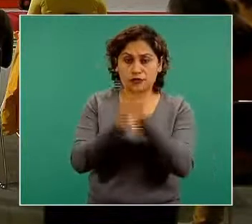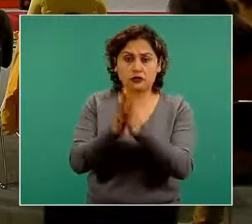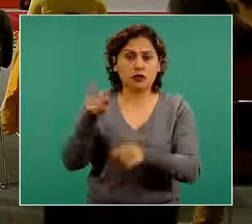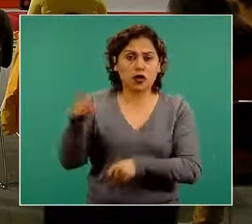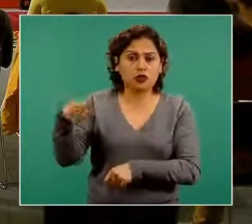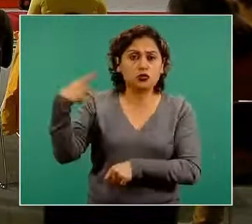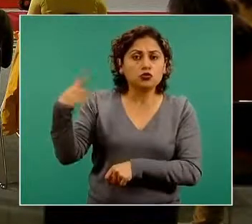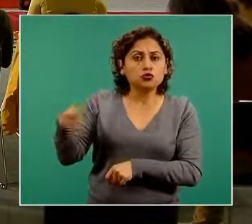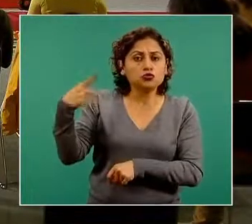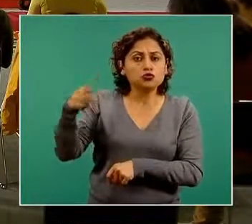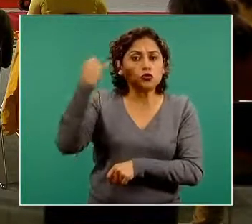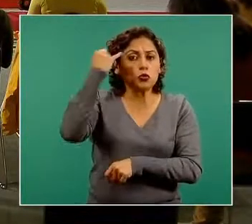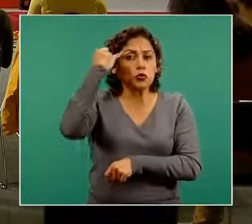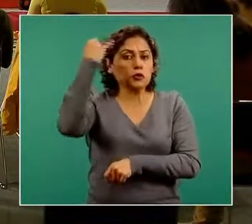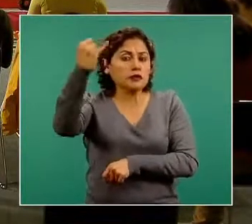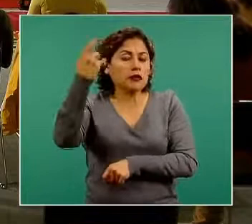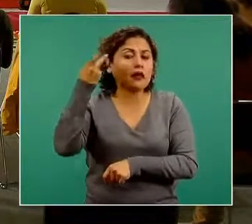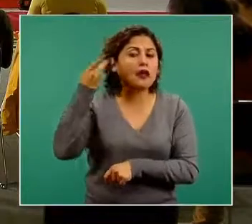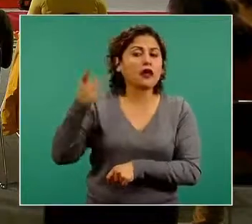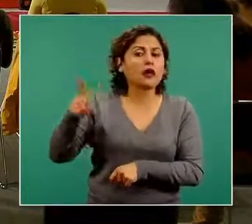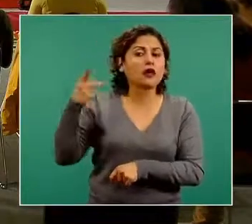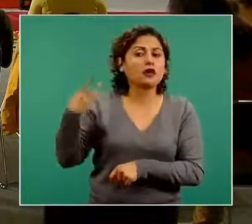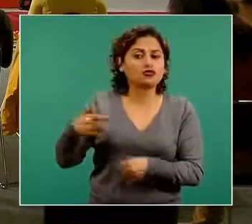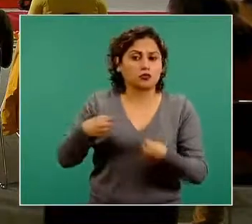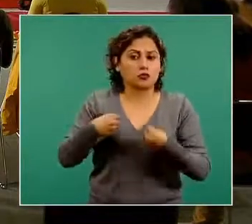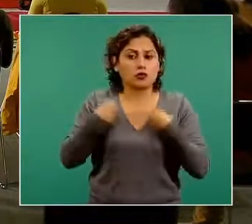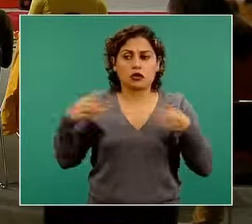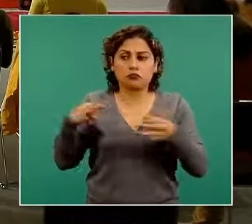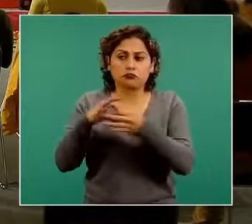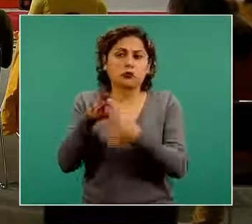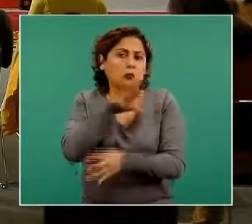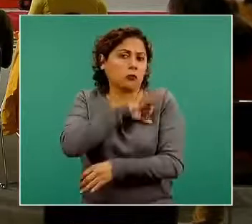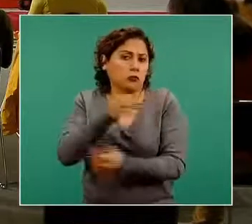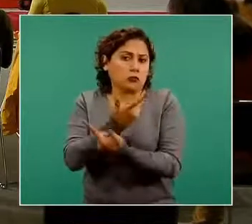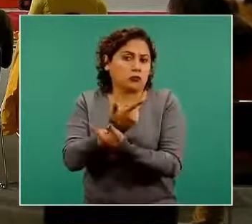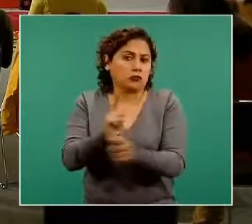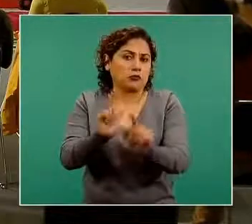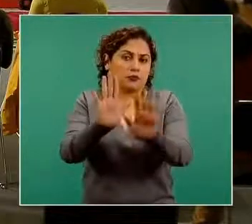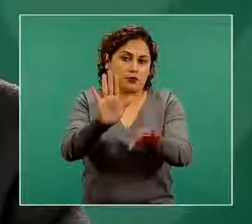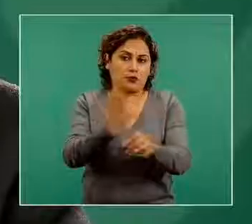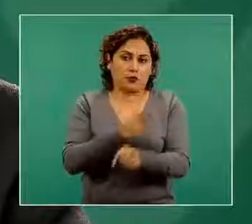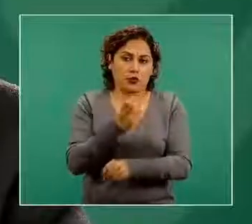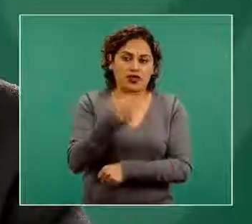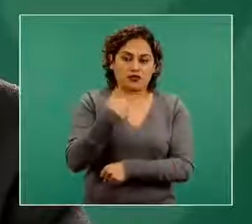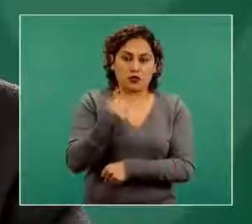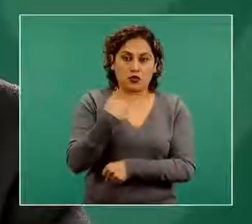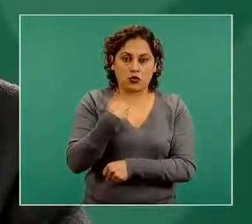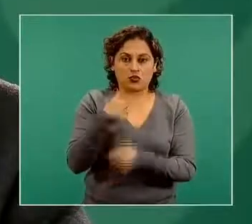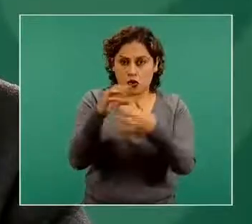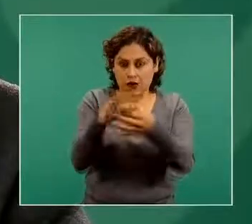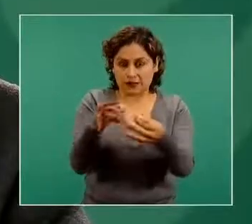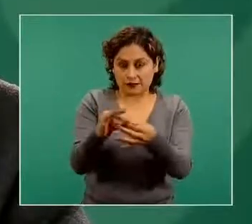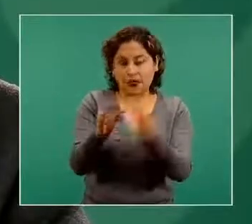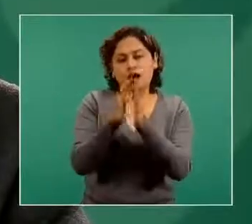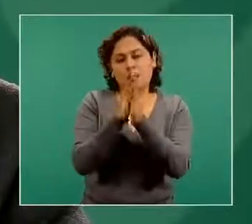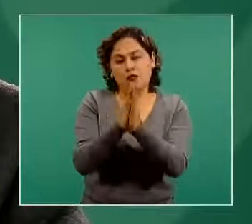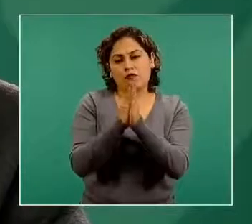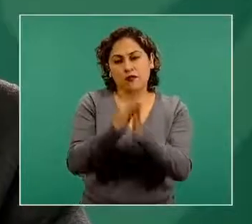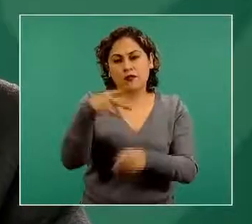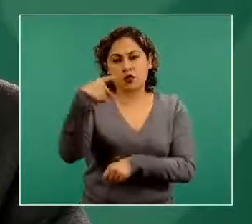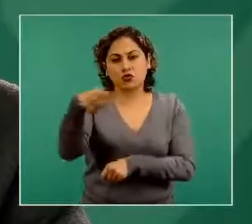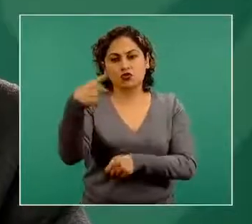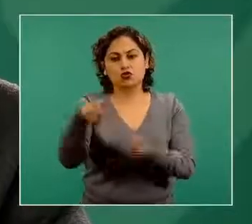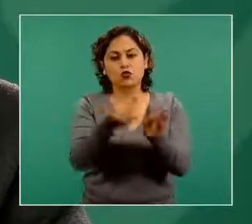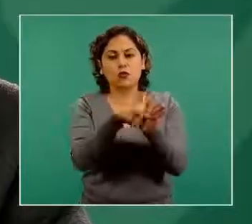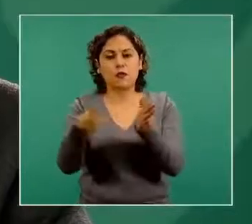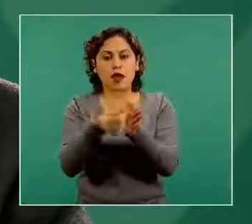sus aspectos de vida. Entonces aprovecho para comentarle, si usted me hace favor de llevarle el mensaje a su editor, el